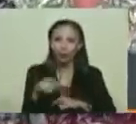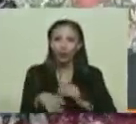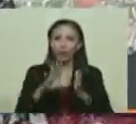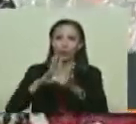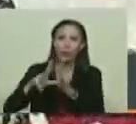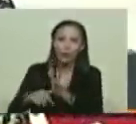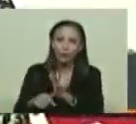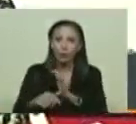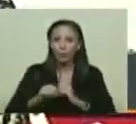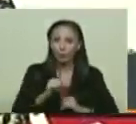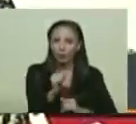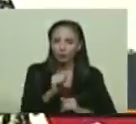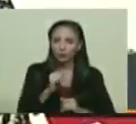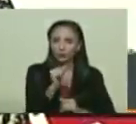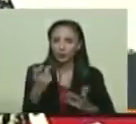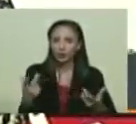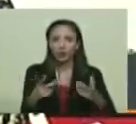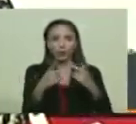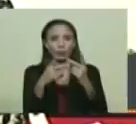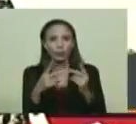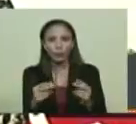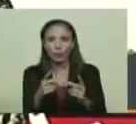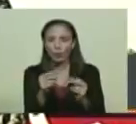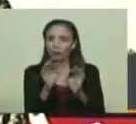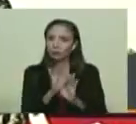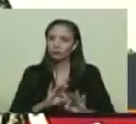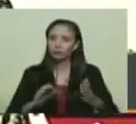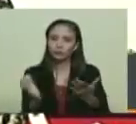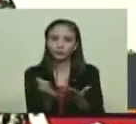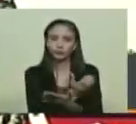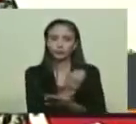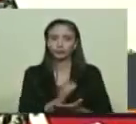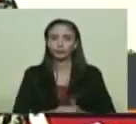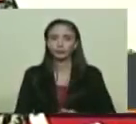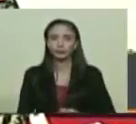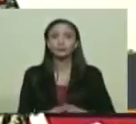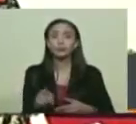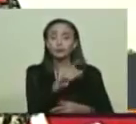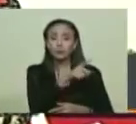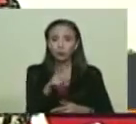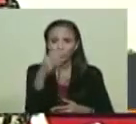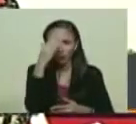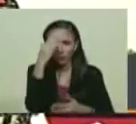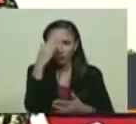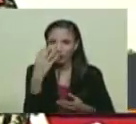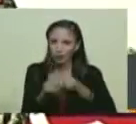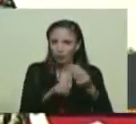atrapar o corromper por el delito y los delincuentes. Ustedes me entienden,